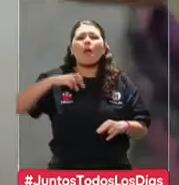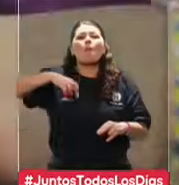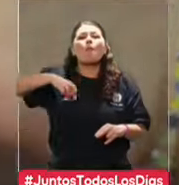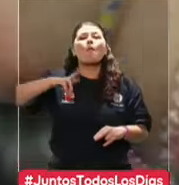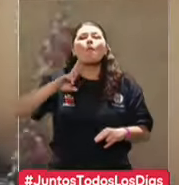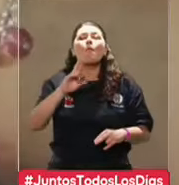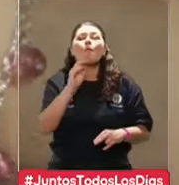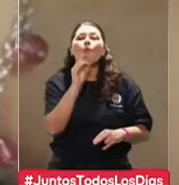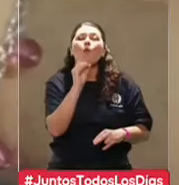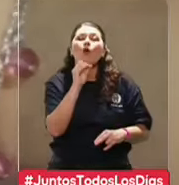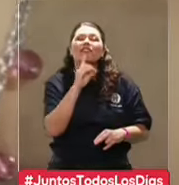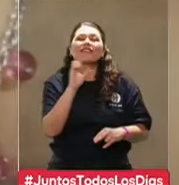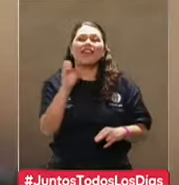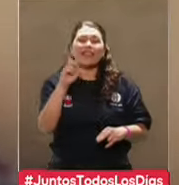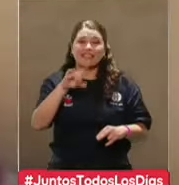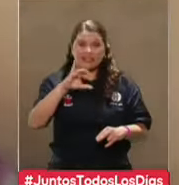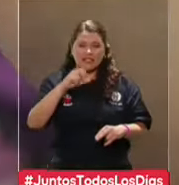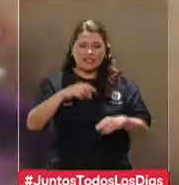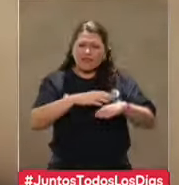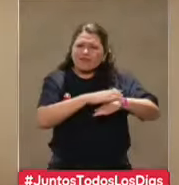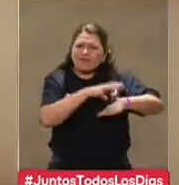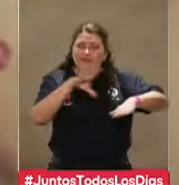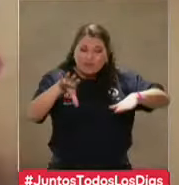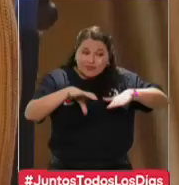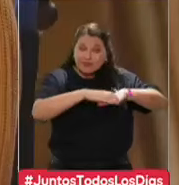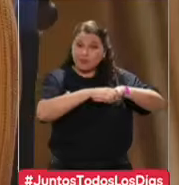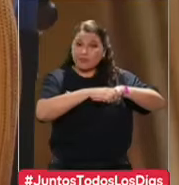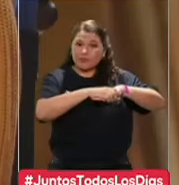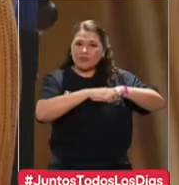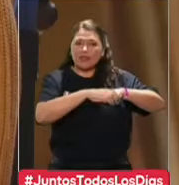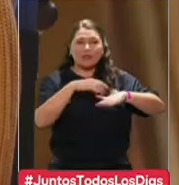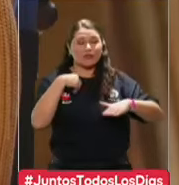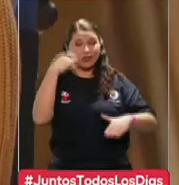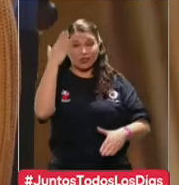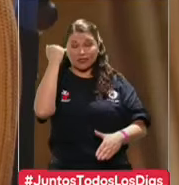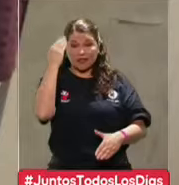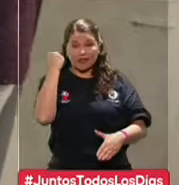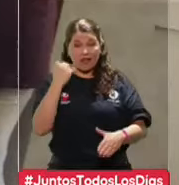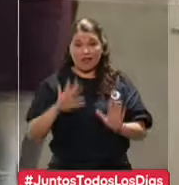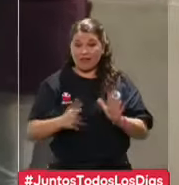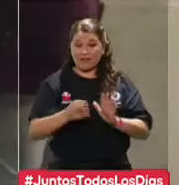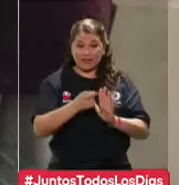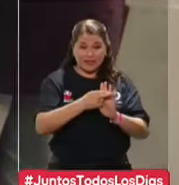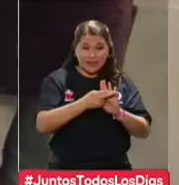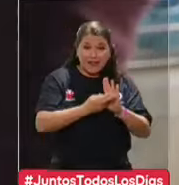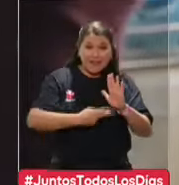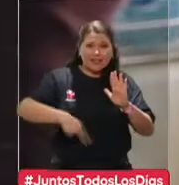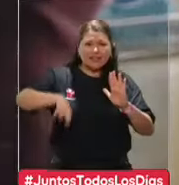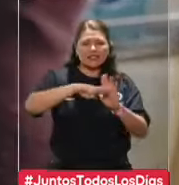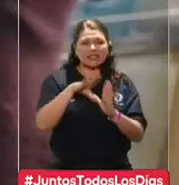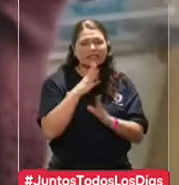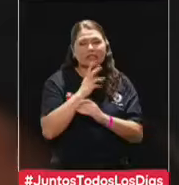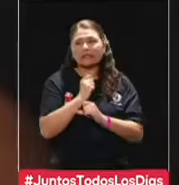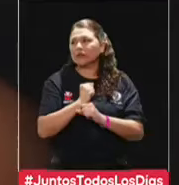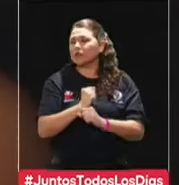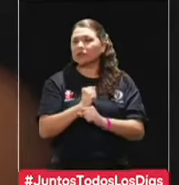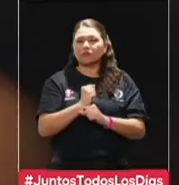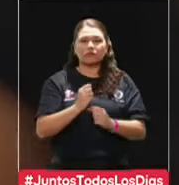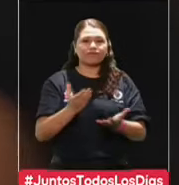nuevo. La rehabilitación sí era muchas veces frustrante. Es un proceso.